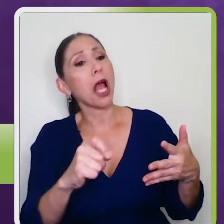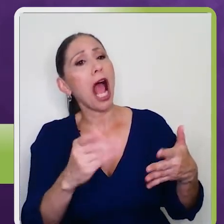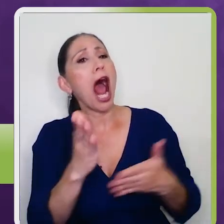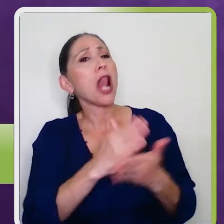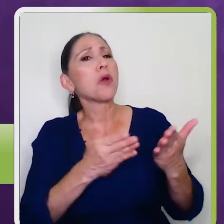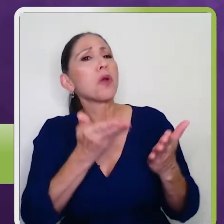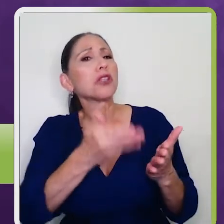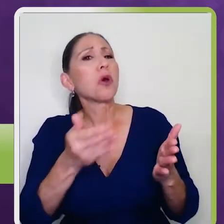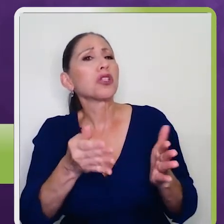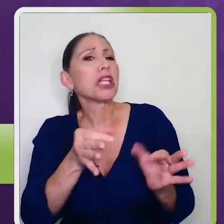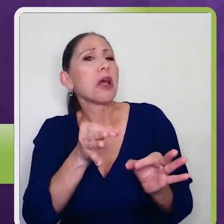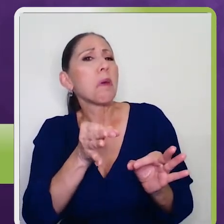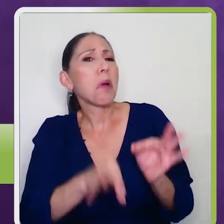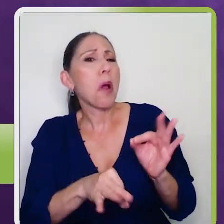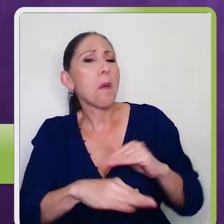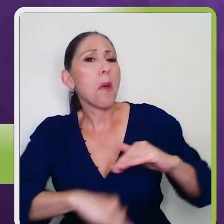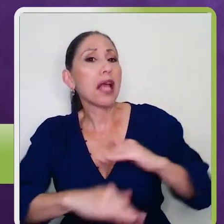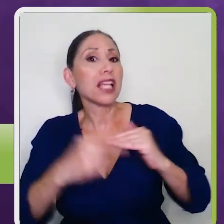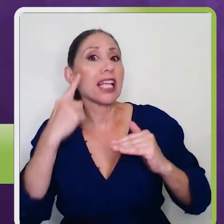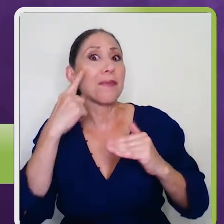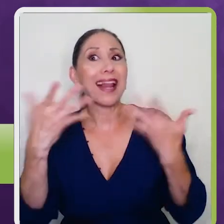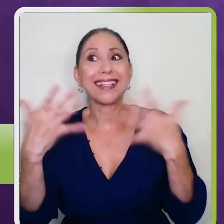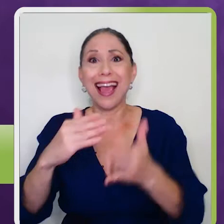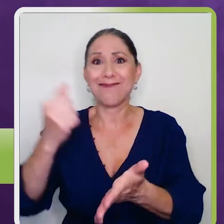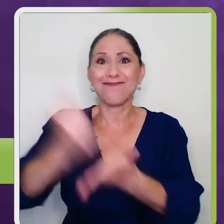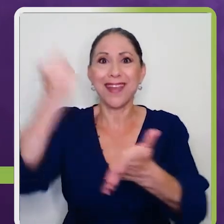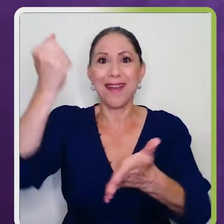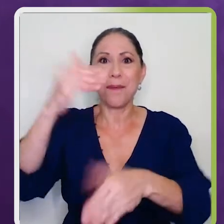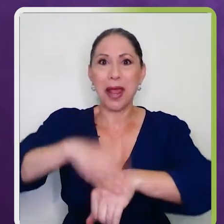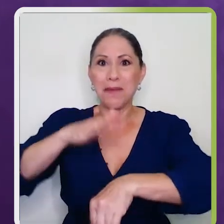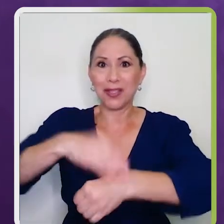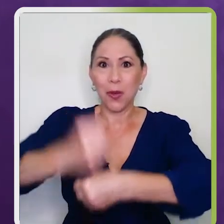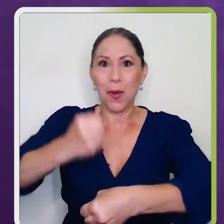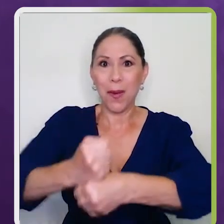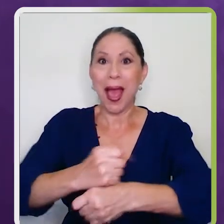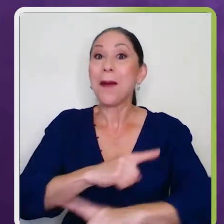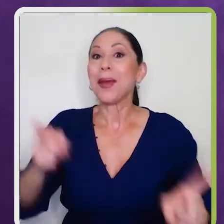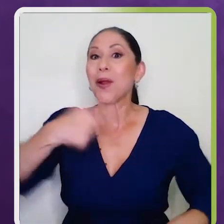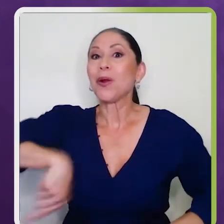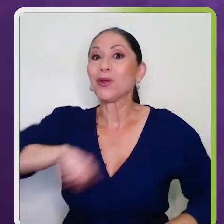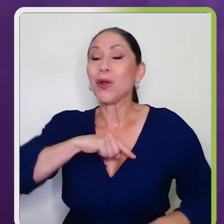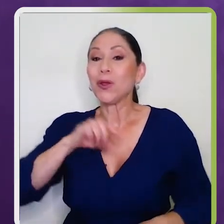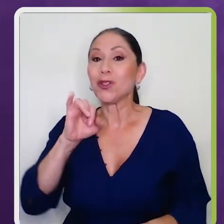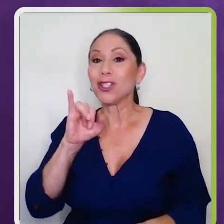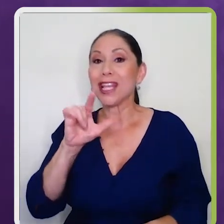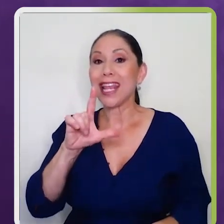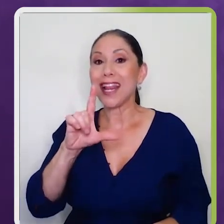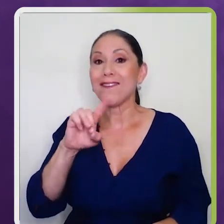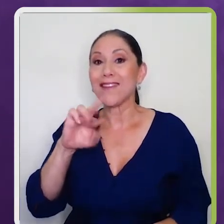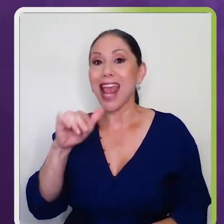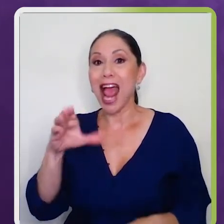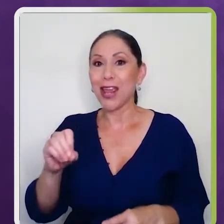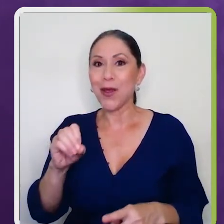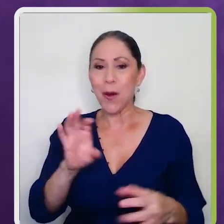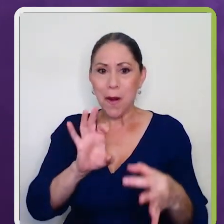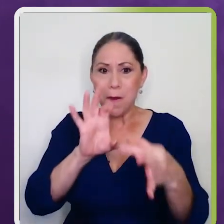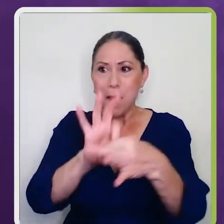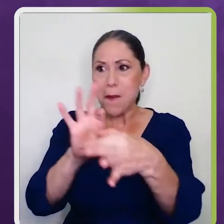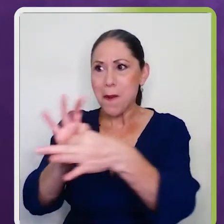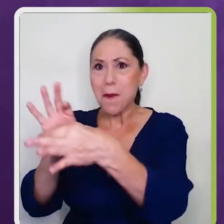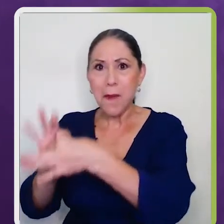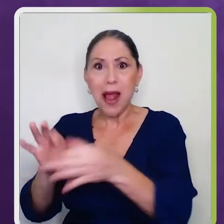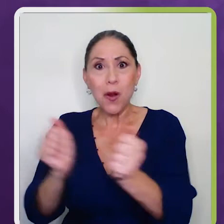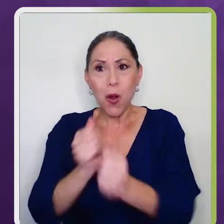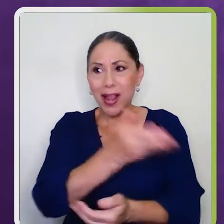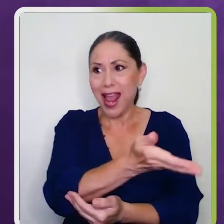de operación. Entonces nosotros desde el Viajo Travel como empresa privada empezamos a aliarnos con nuestros proveedores turísticos, empezamos a